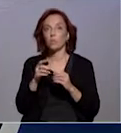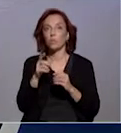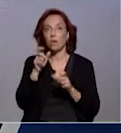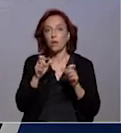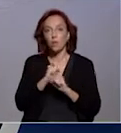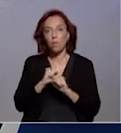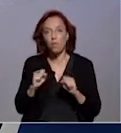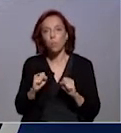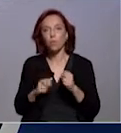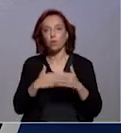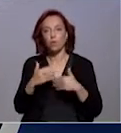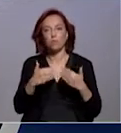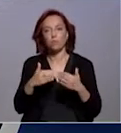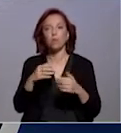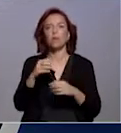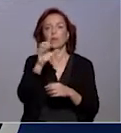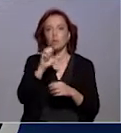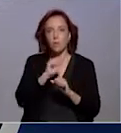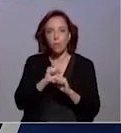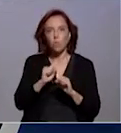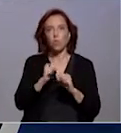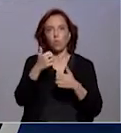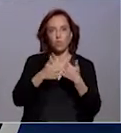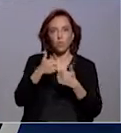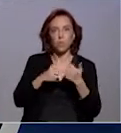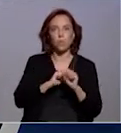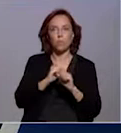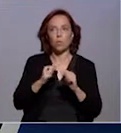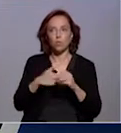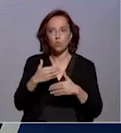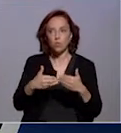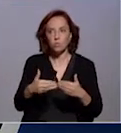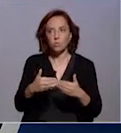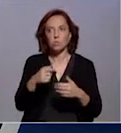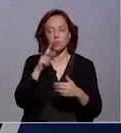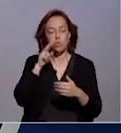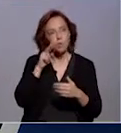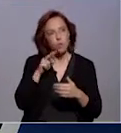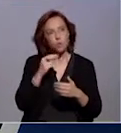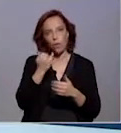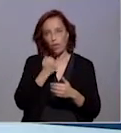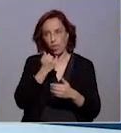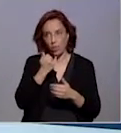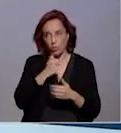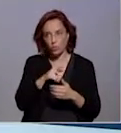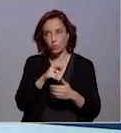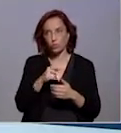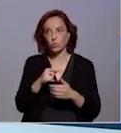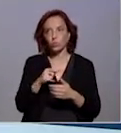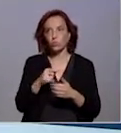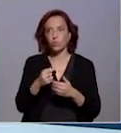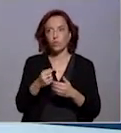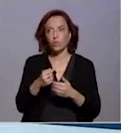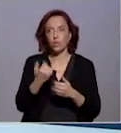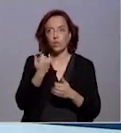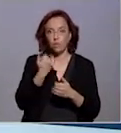desarrollarse las empresas puedan ser competitivas y podamos ir adelante en uno de los otros que mirando por ejemplo los informes que manda